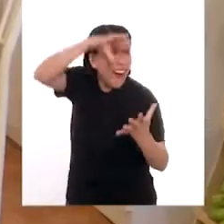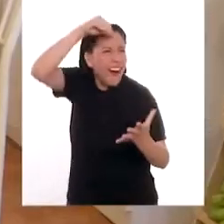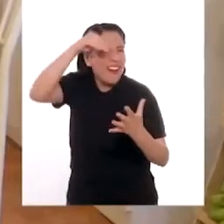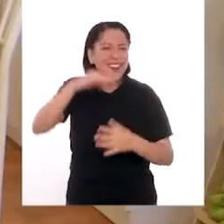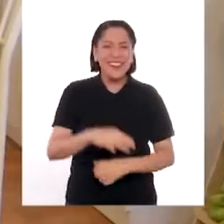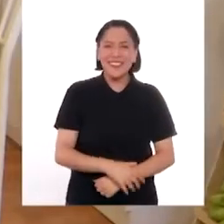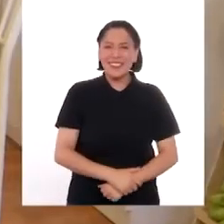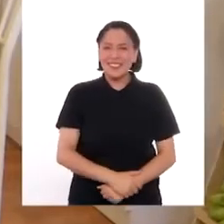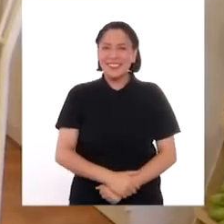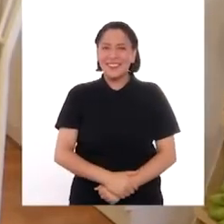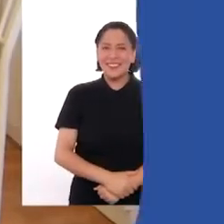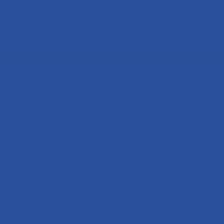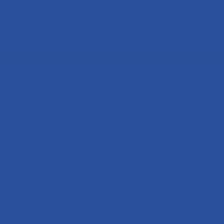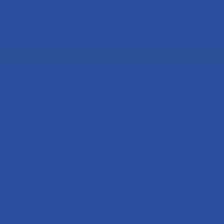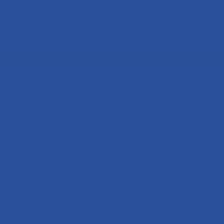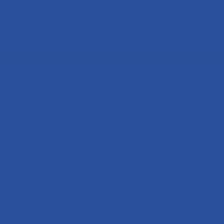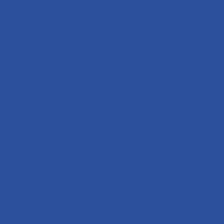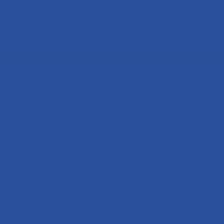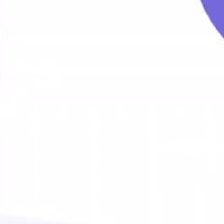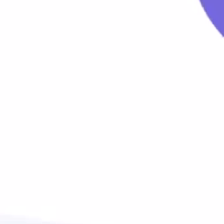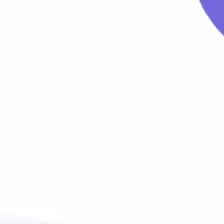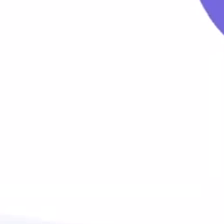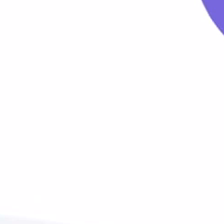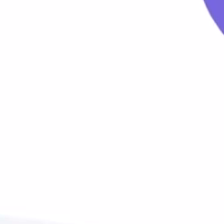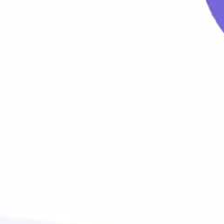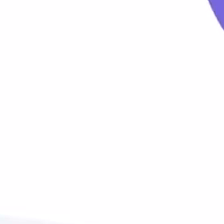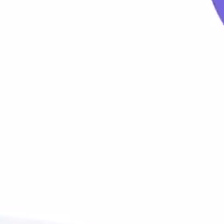aprender más.